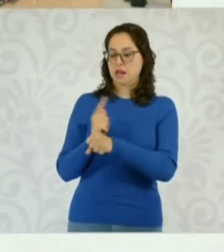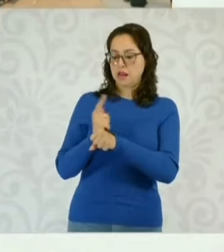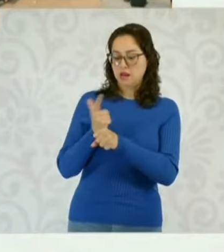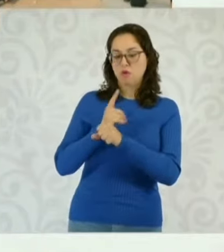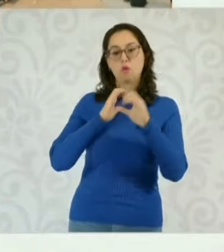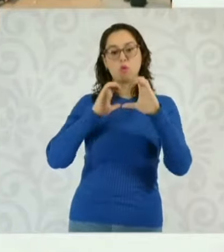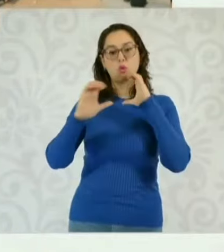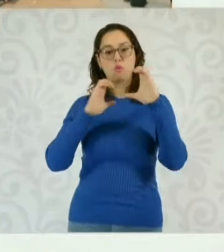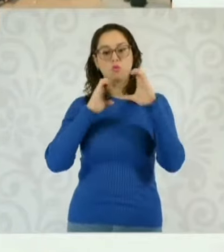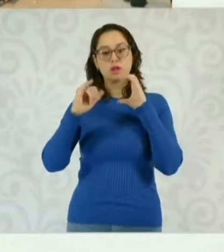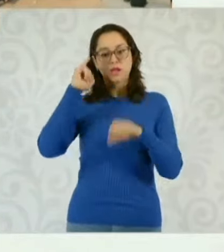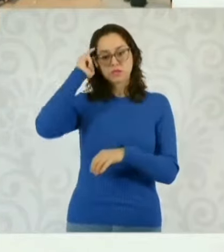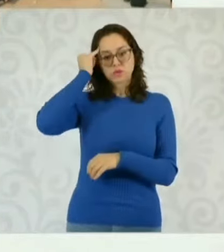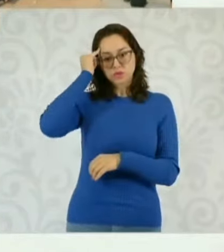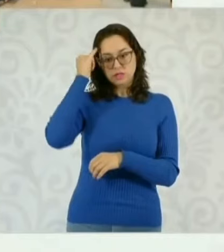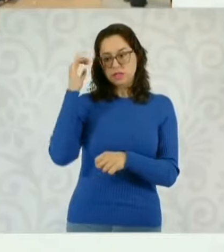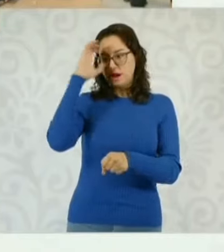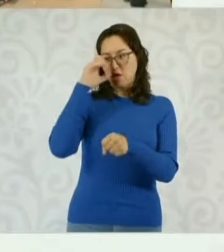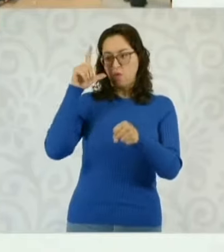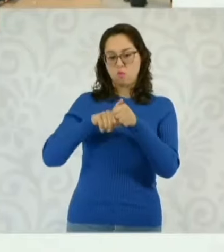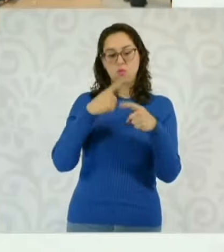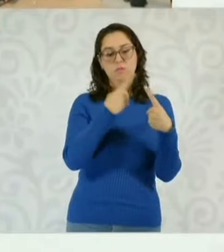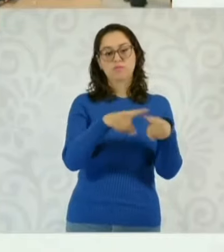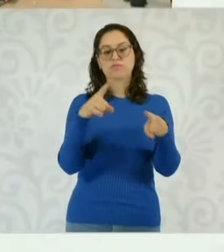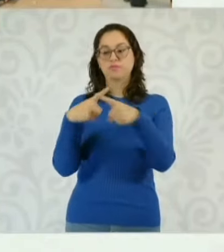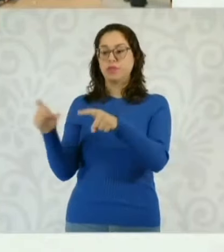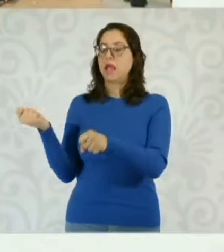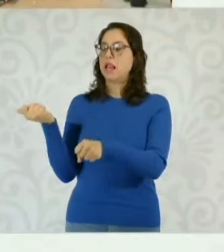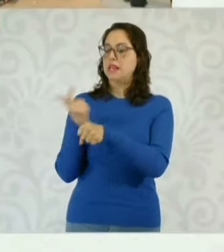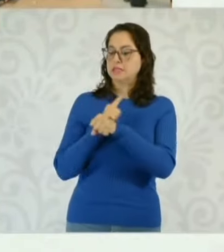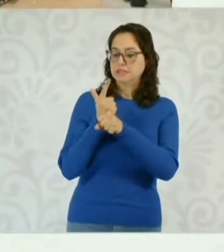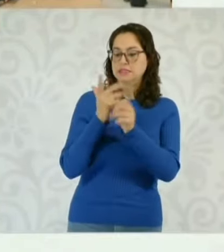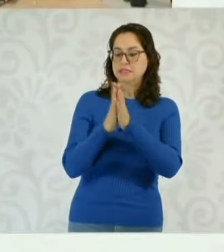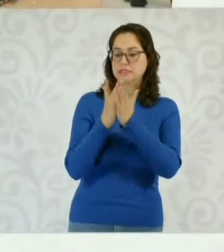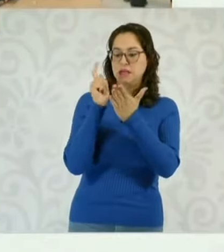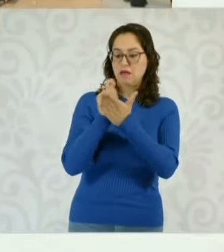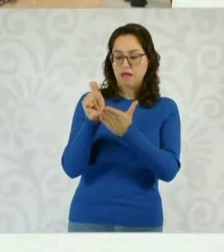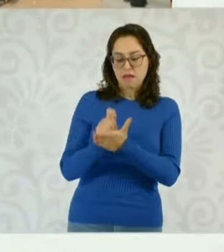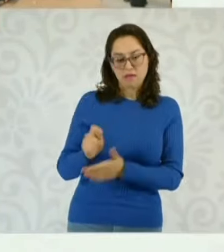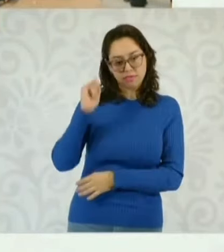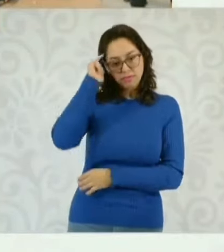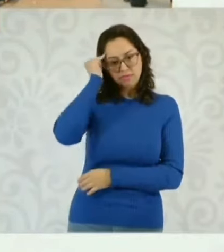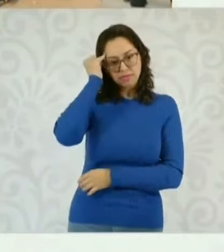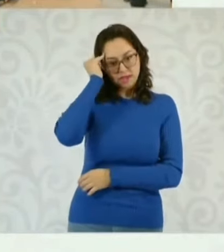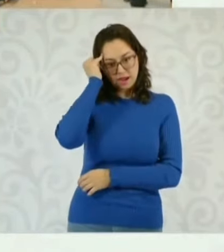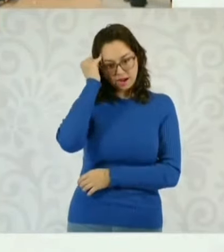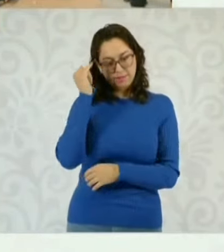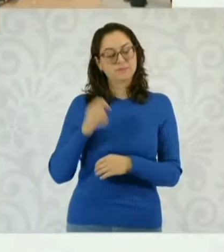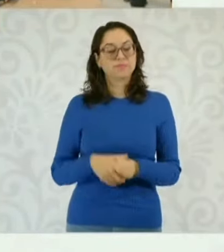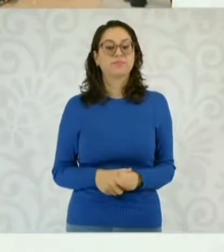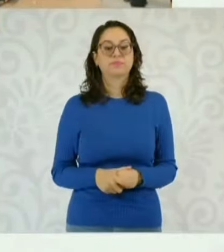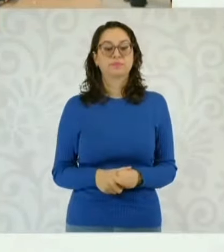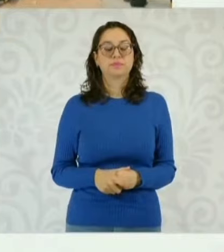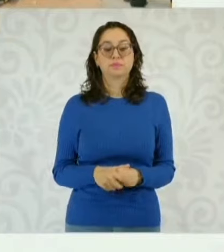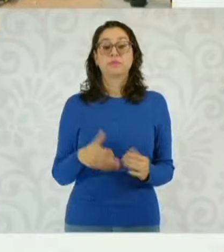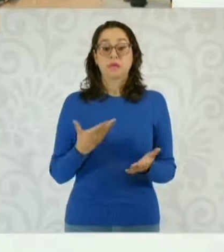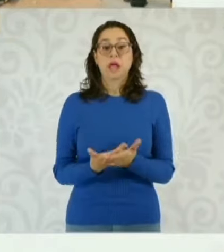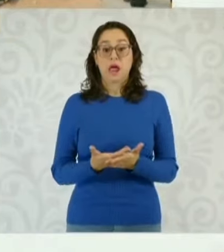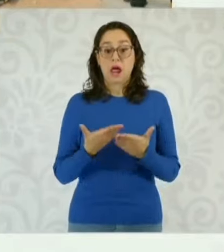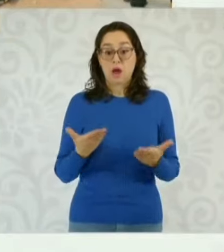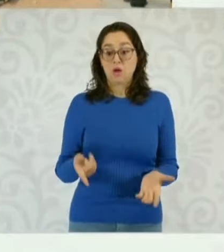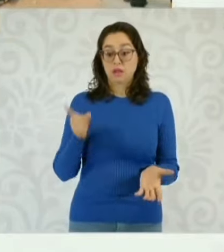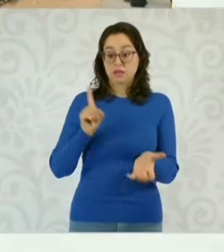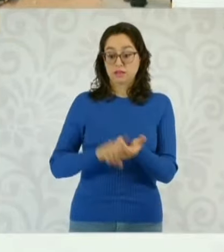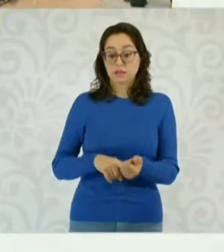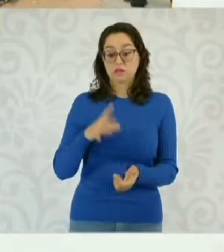licenciatura en comunicación indígena intercultural, la licenciatura en literatura indígena. Actualmente en la ULIM se hablan